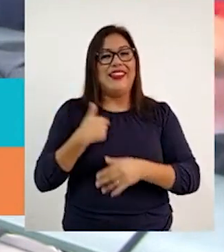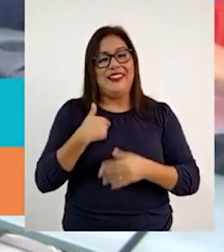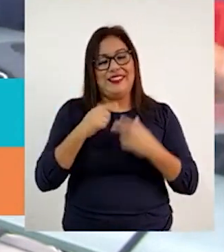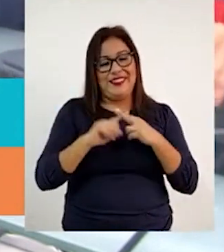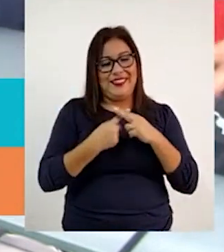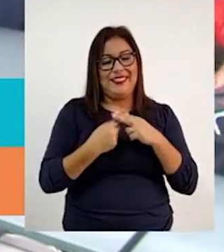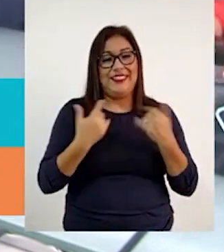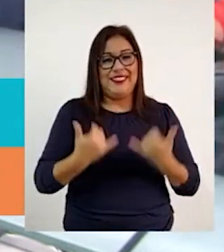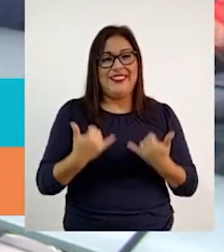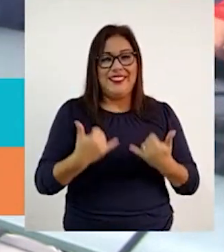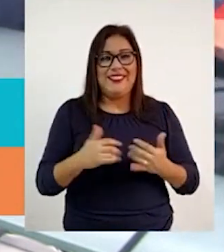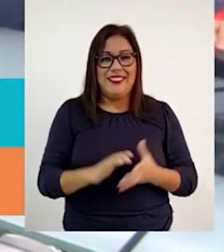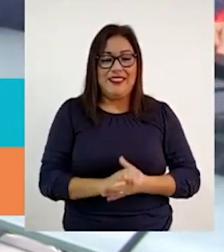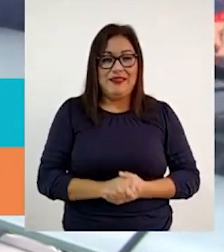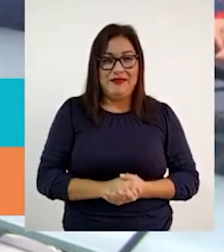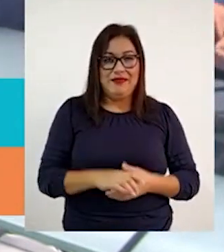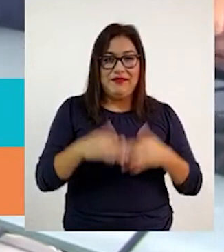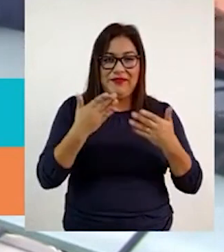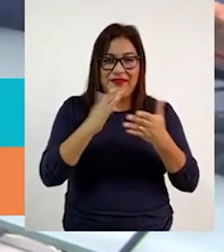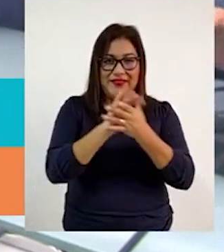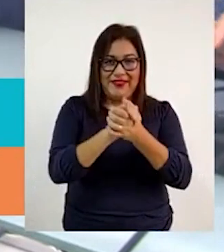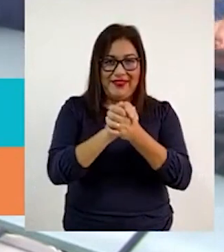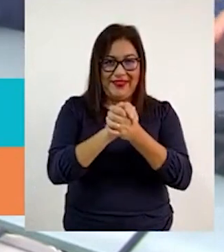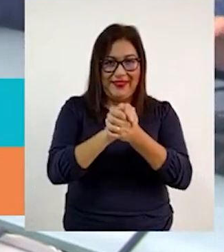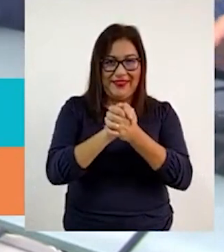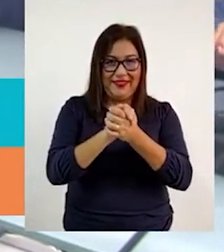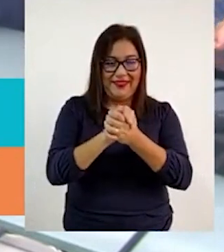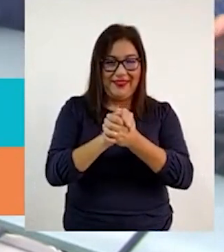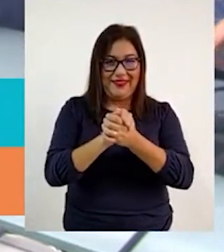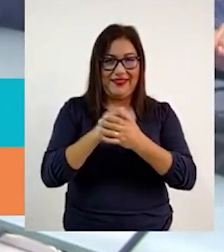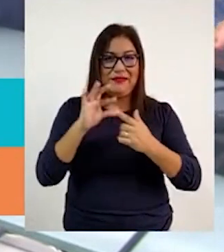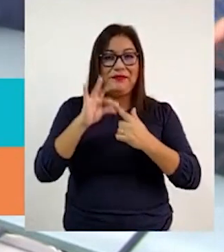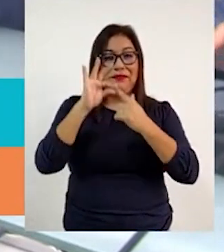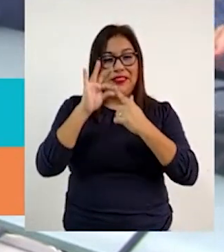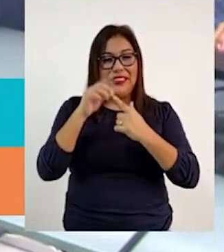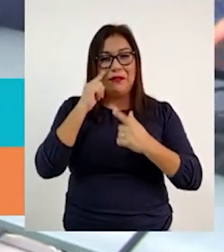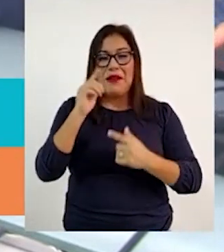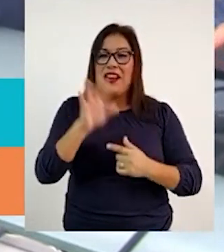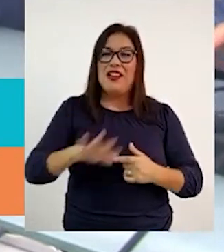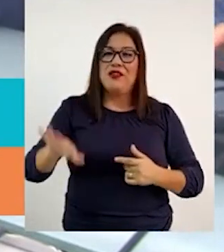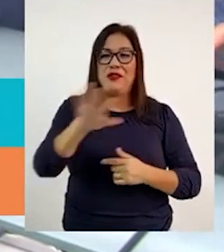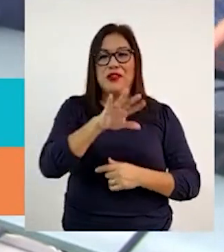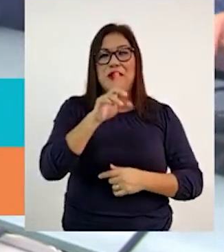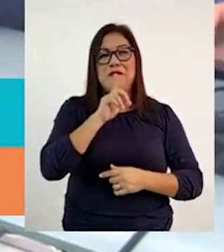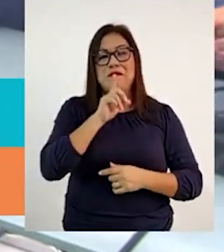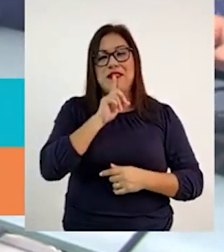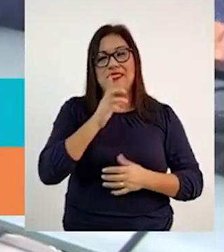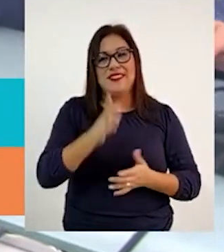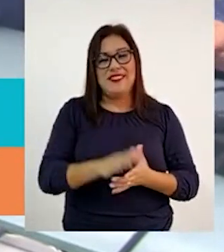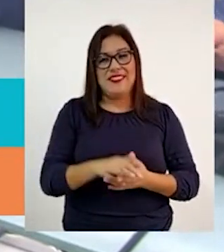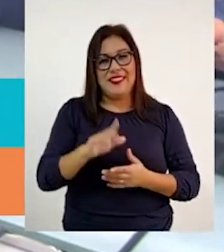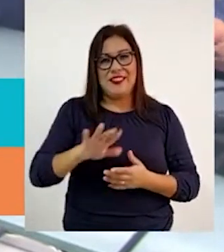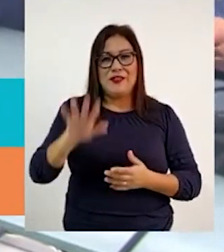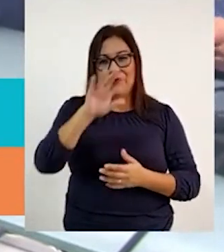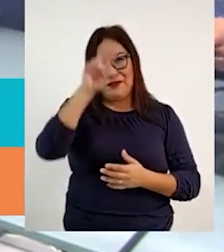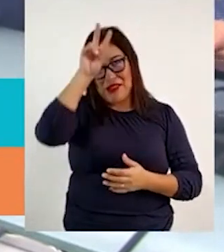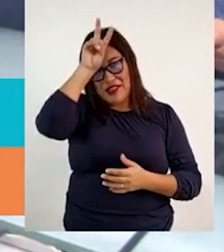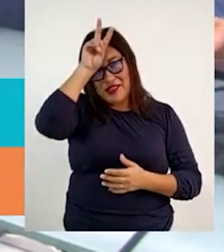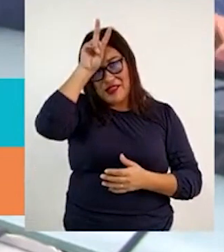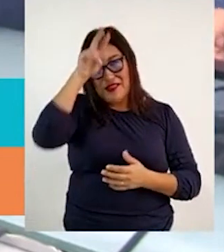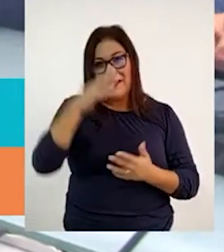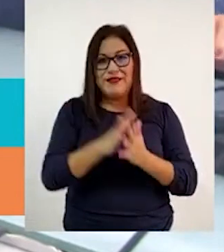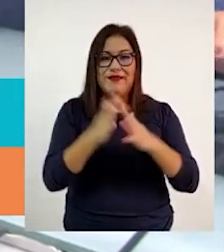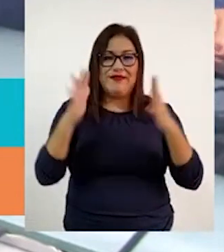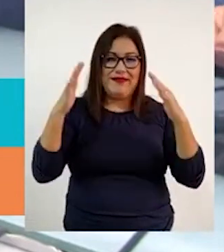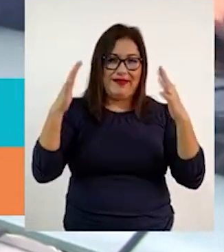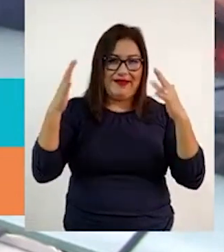encanta. Así es, un saludo especial, ya lo ha dicho Enrique, para todos los padres en el Perú, los padres con y